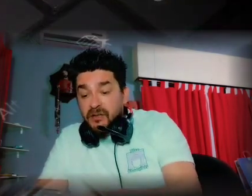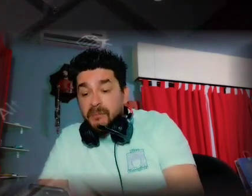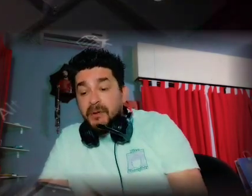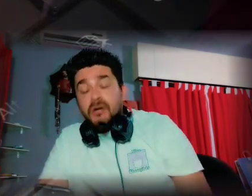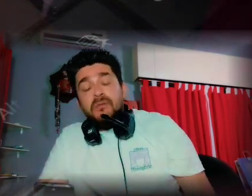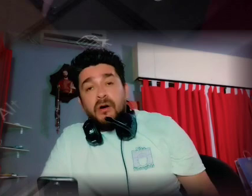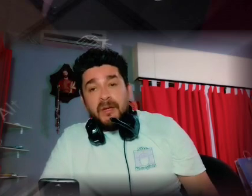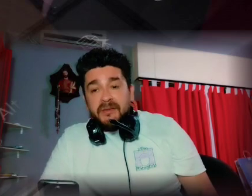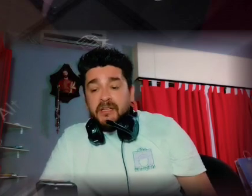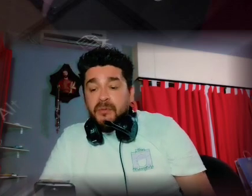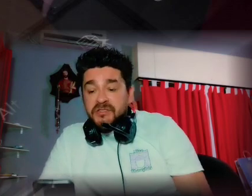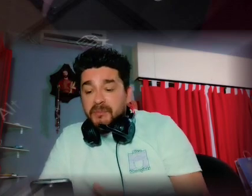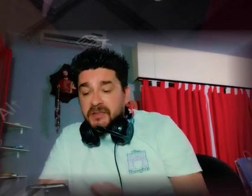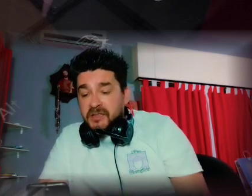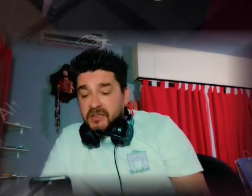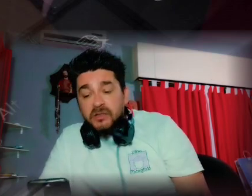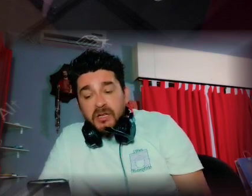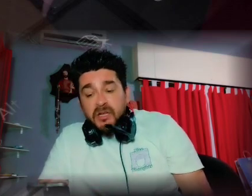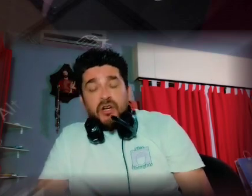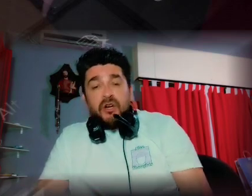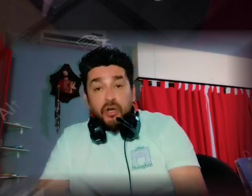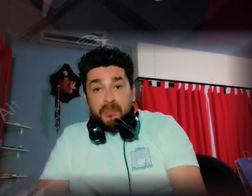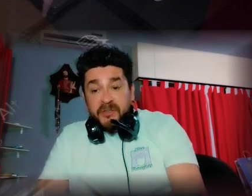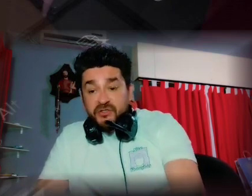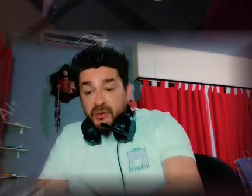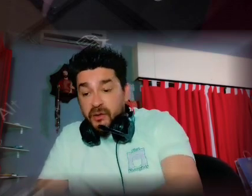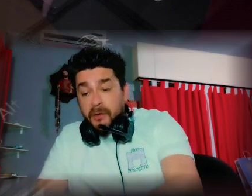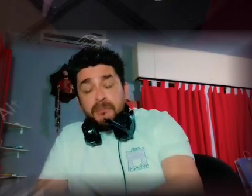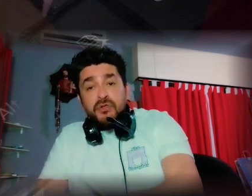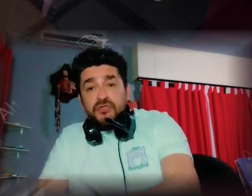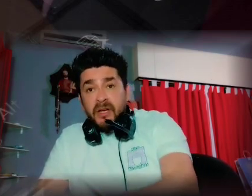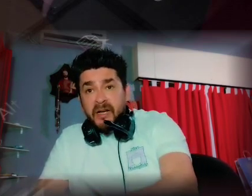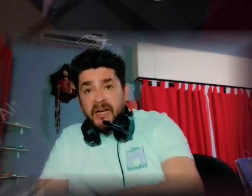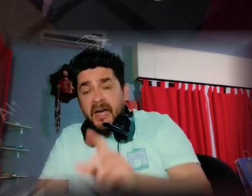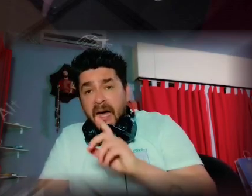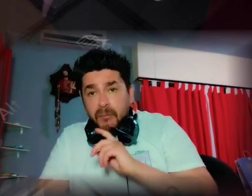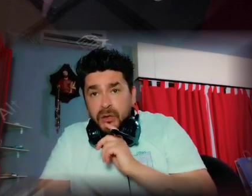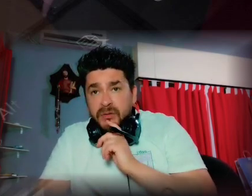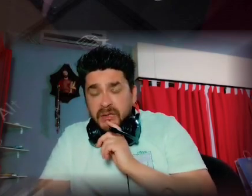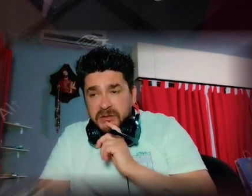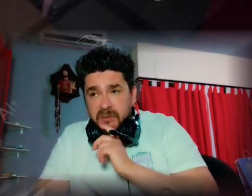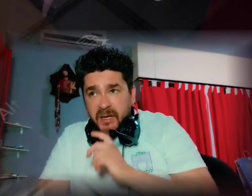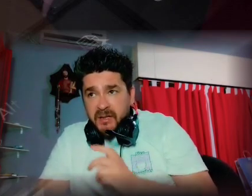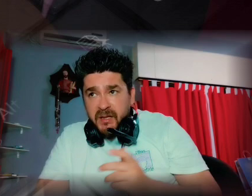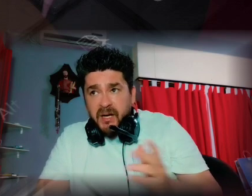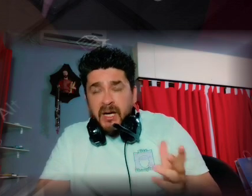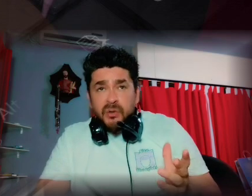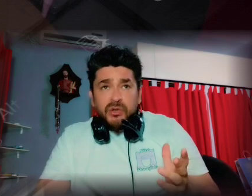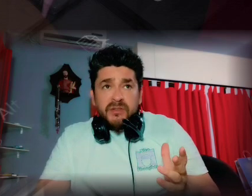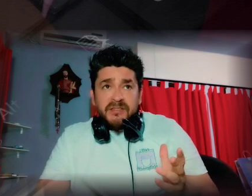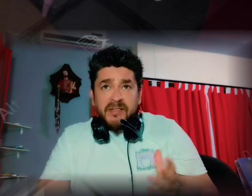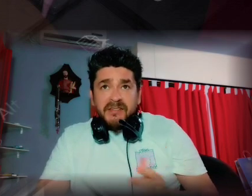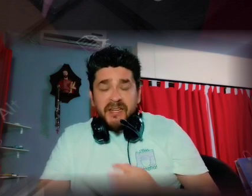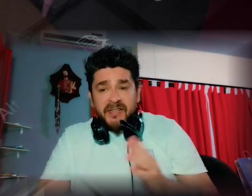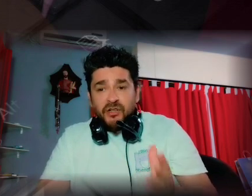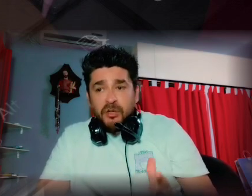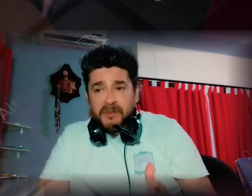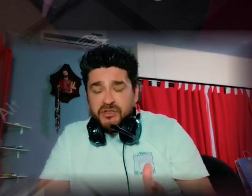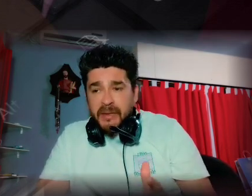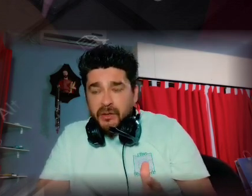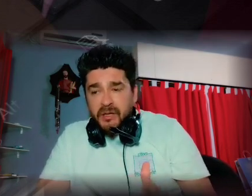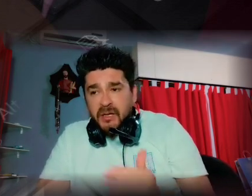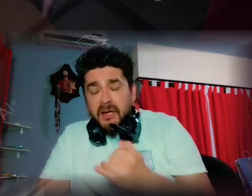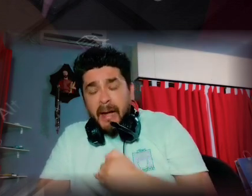Complicado el tema, ¿no? Pero obviamente, como siempre te digo, López Obrador puso la cara, habló del tema. Algunos dicen que